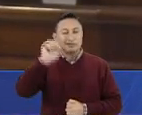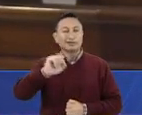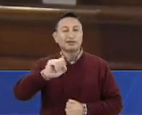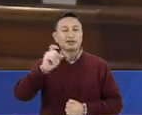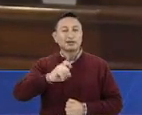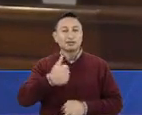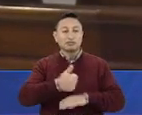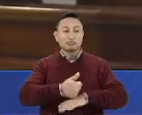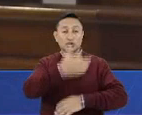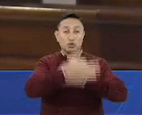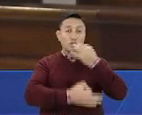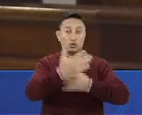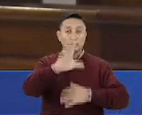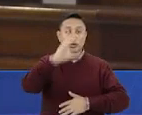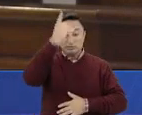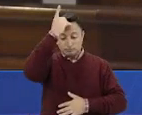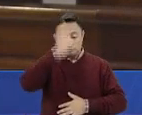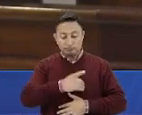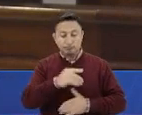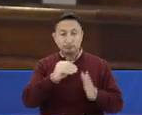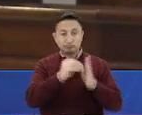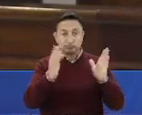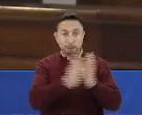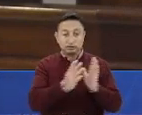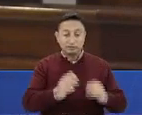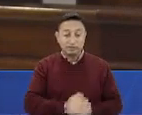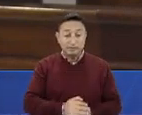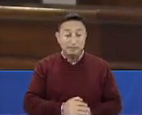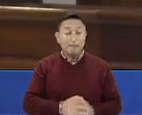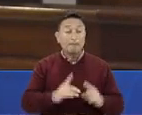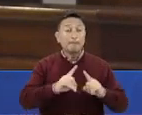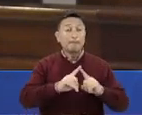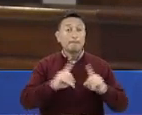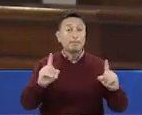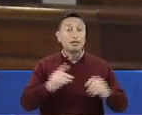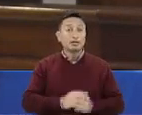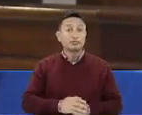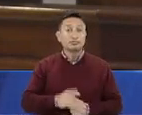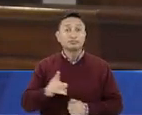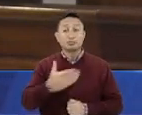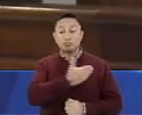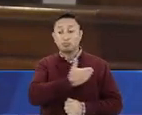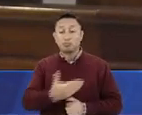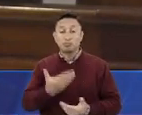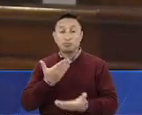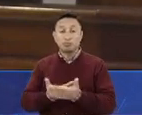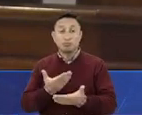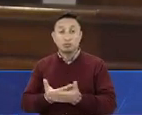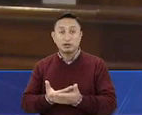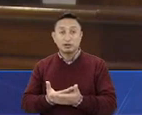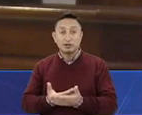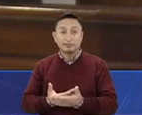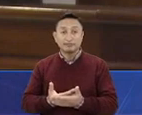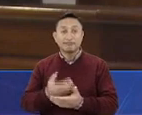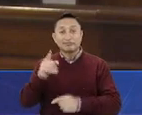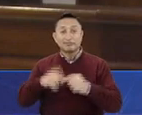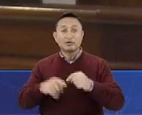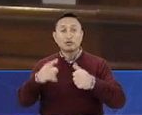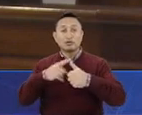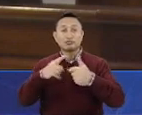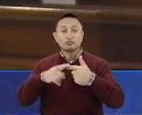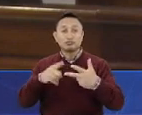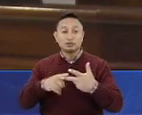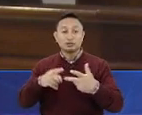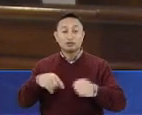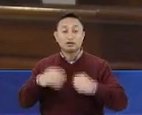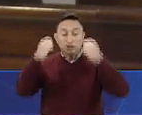sentencia condenatoria ejecutoriada, con la excepcionalidad que planteó la presidenta en delitos que tienen que ver con